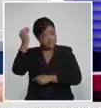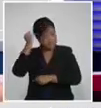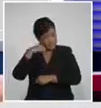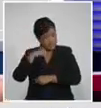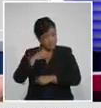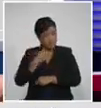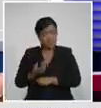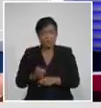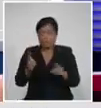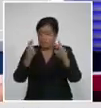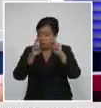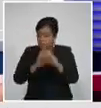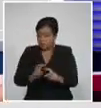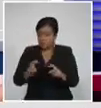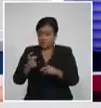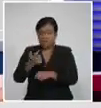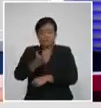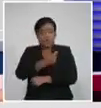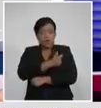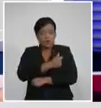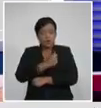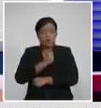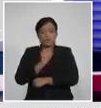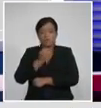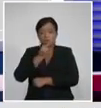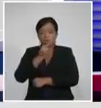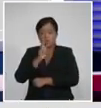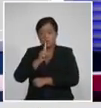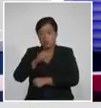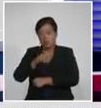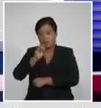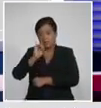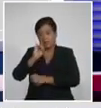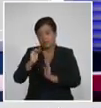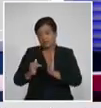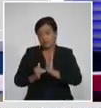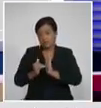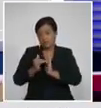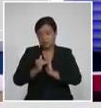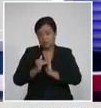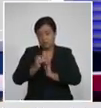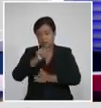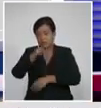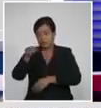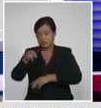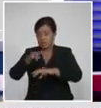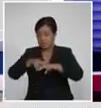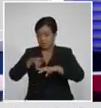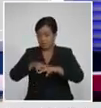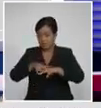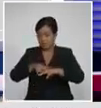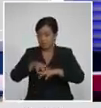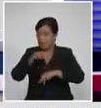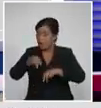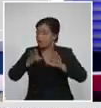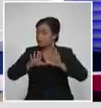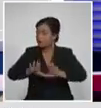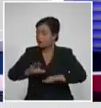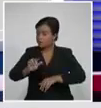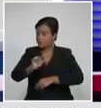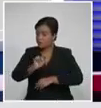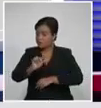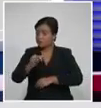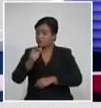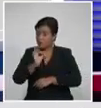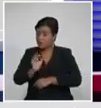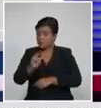estudio de intervención que abarcará 1,7 millones de capitalinos. Le propongo hacer una pausa porque ya usted lo ha dicho,